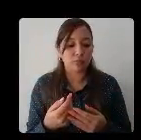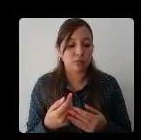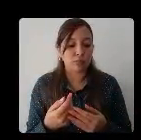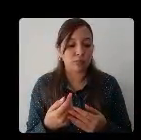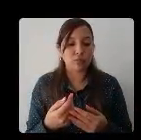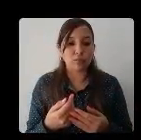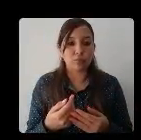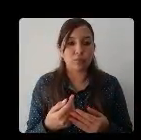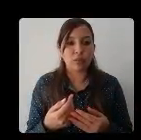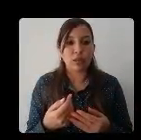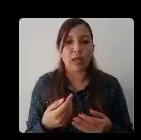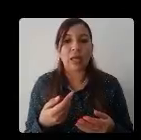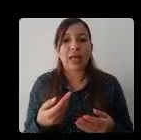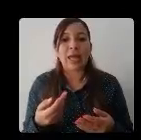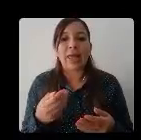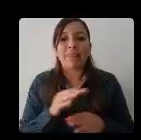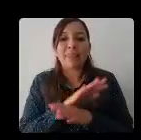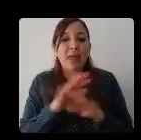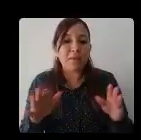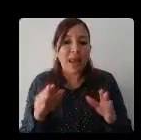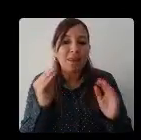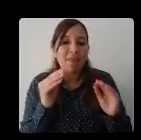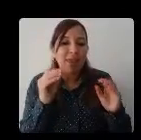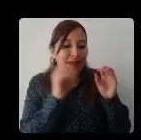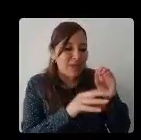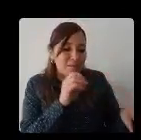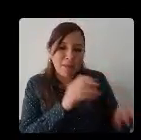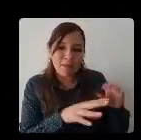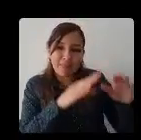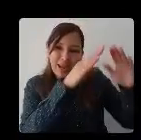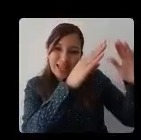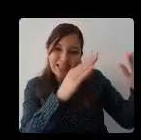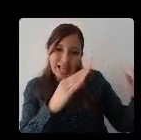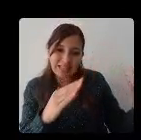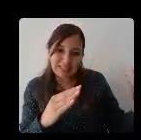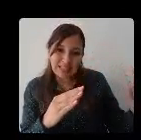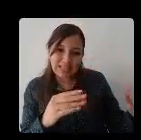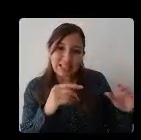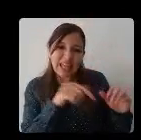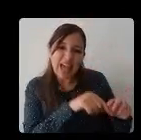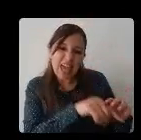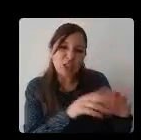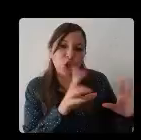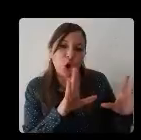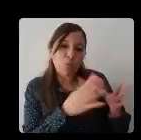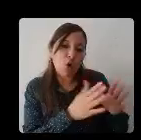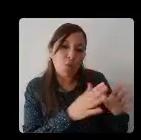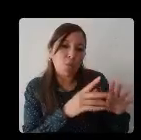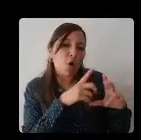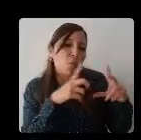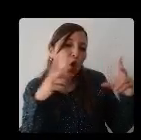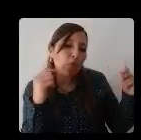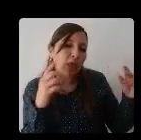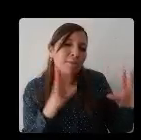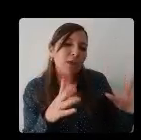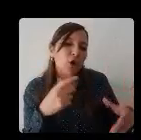nosotros, sí, bueno, en especial para mi persona, para mi emprendimiento. Este tiempo me ha servido de mucho, ¿no? He vuelto